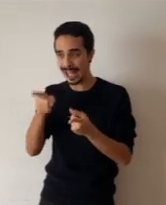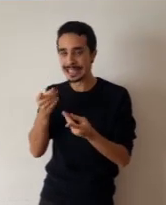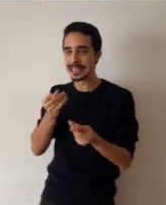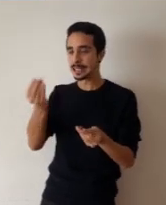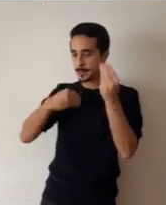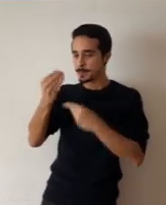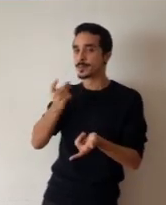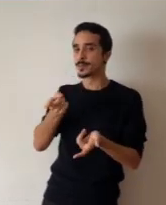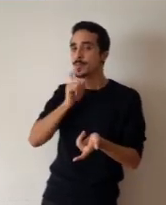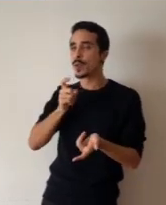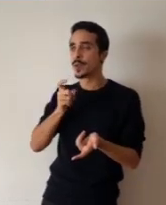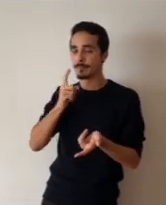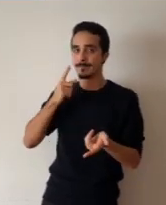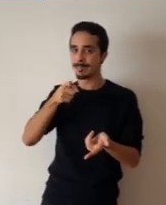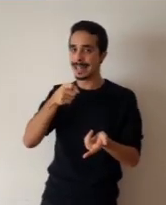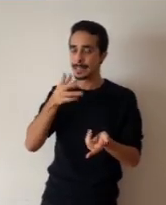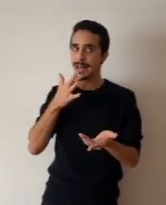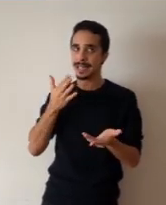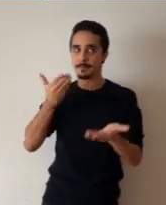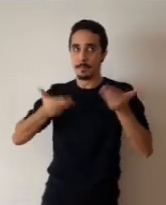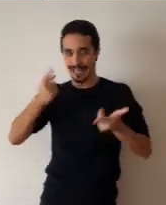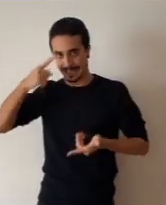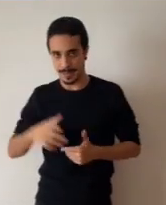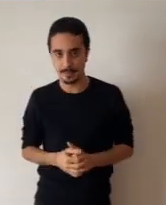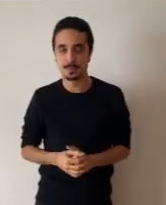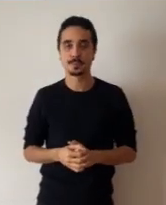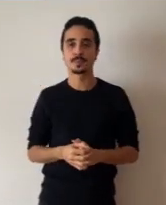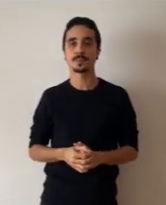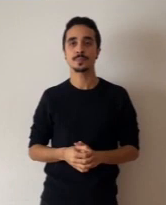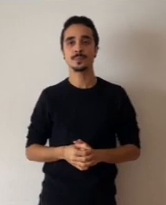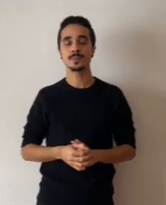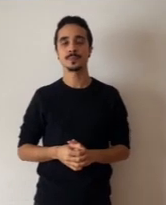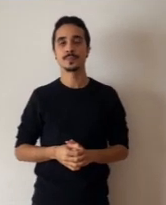poder hacer el cálculo de lo que vas a tomar a continuación tienen, ¿no?